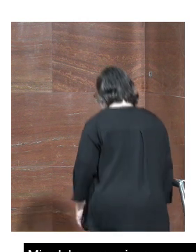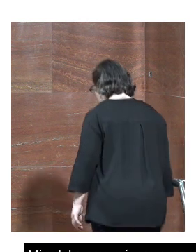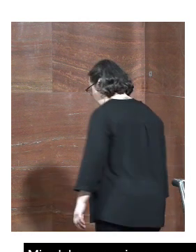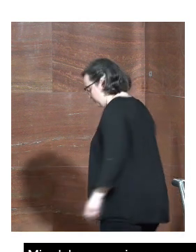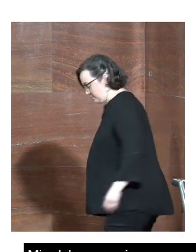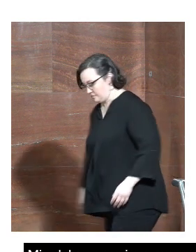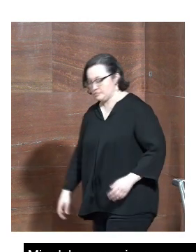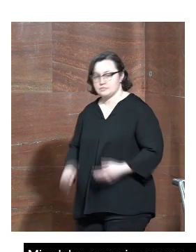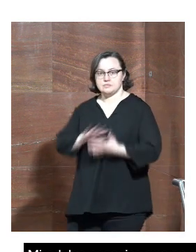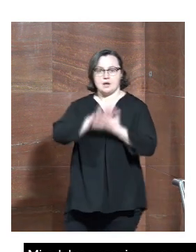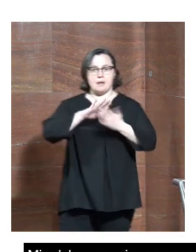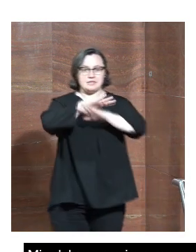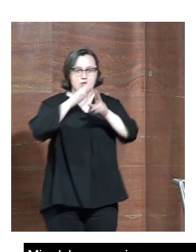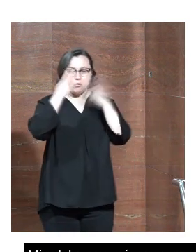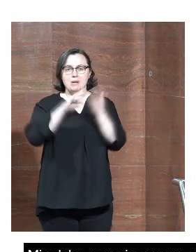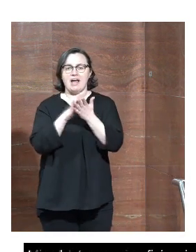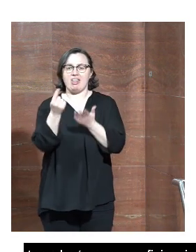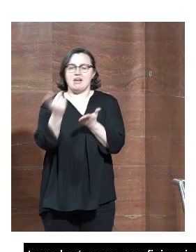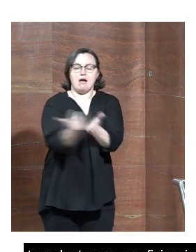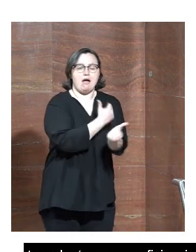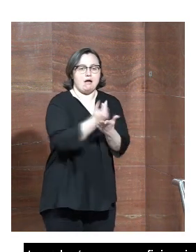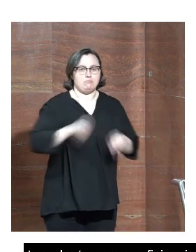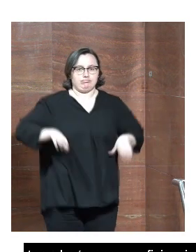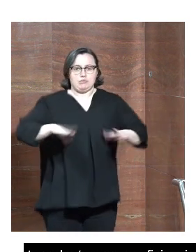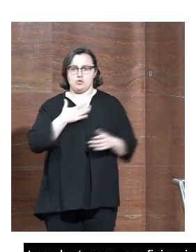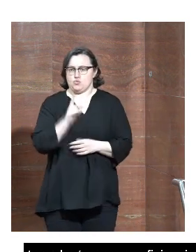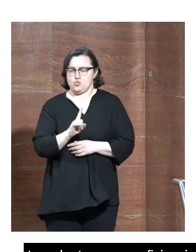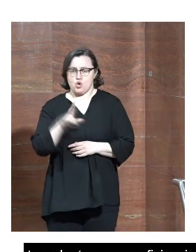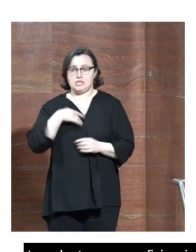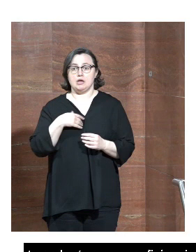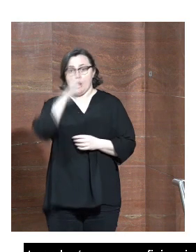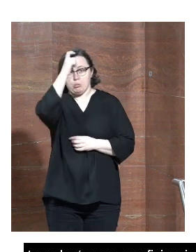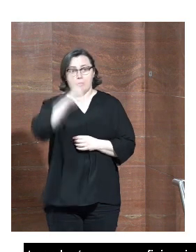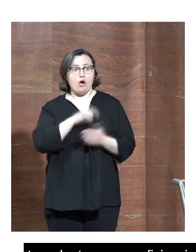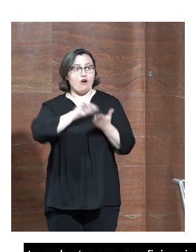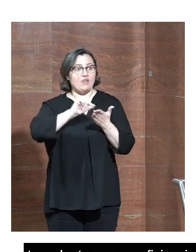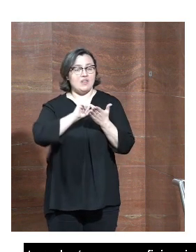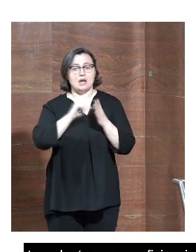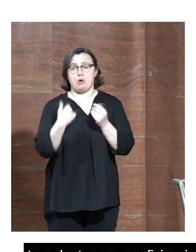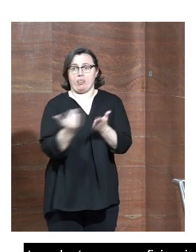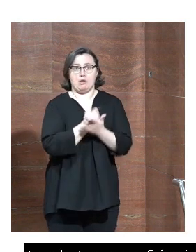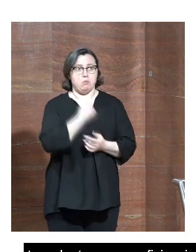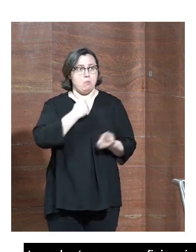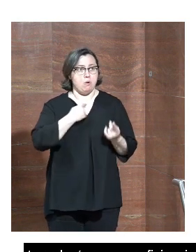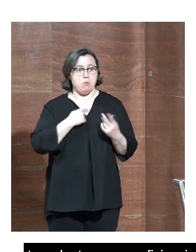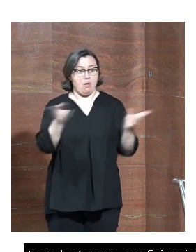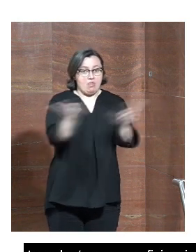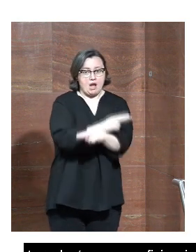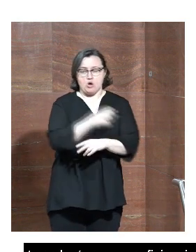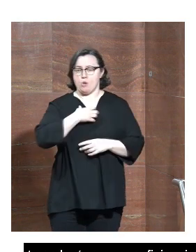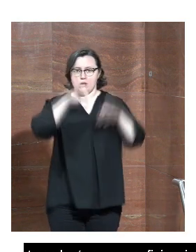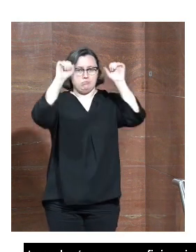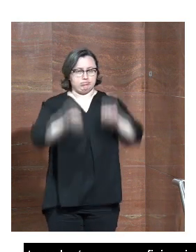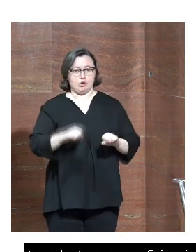la rentabilidad es social. La Administración pública no puede cerrar una oficina en un pueblo porque no sea rentable económicamente. La